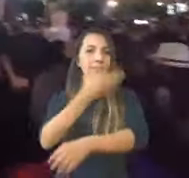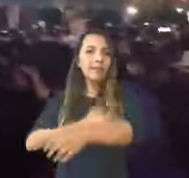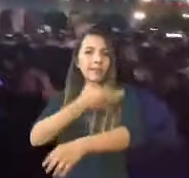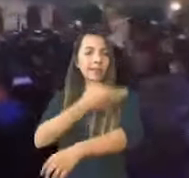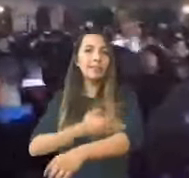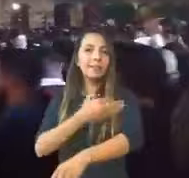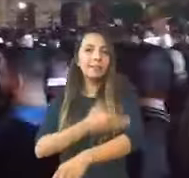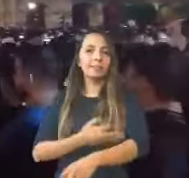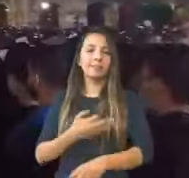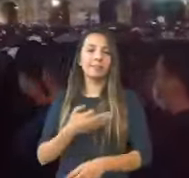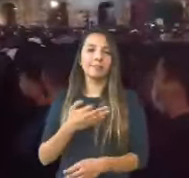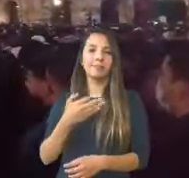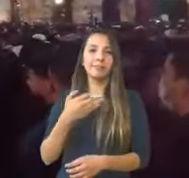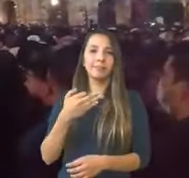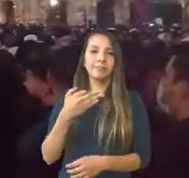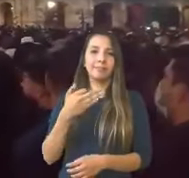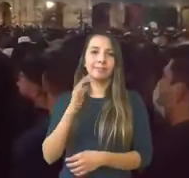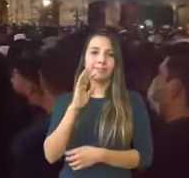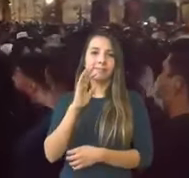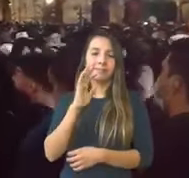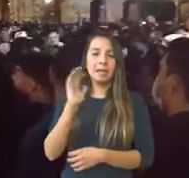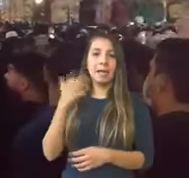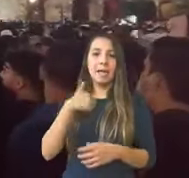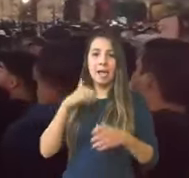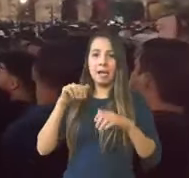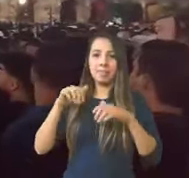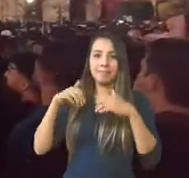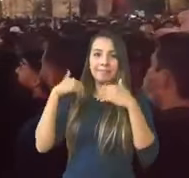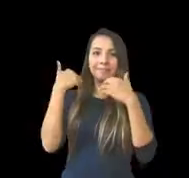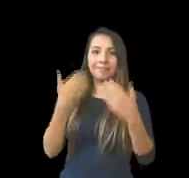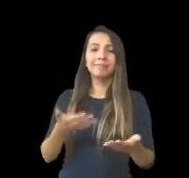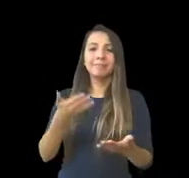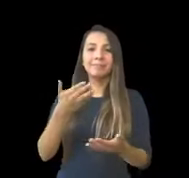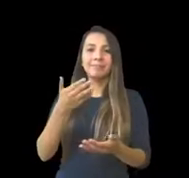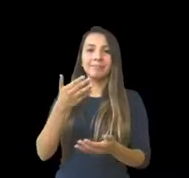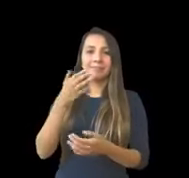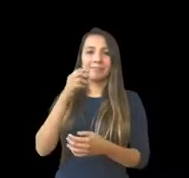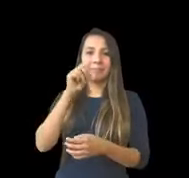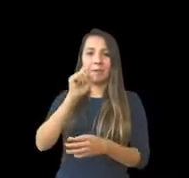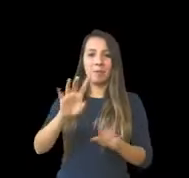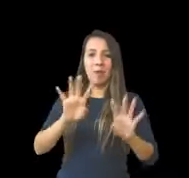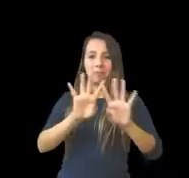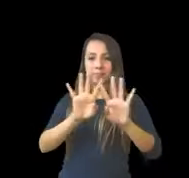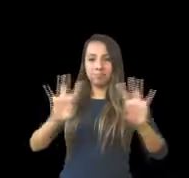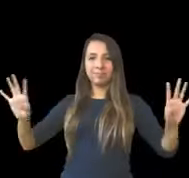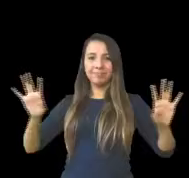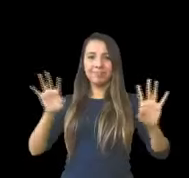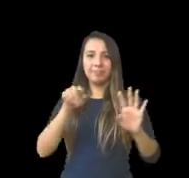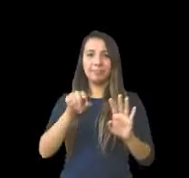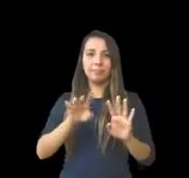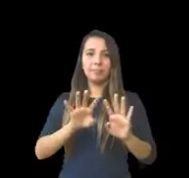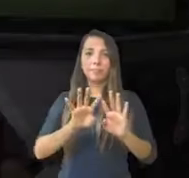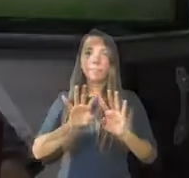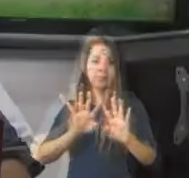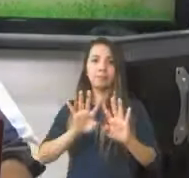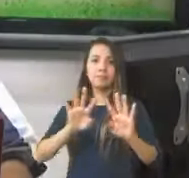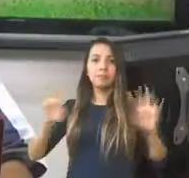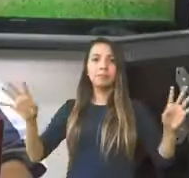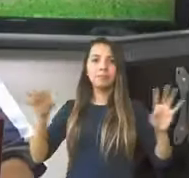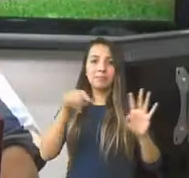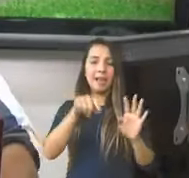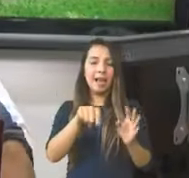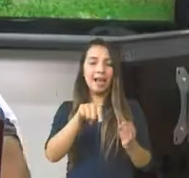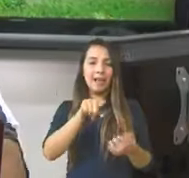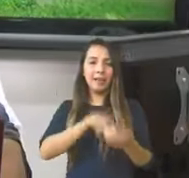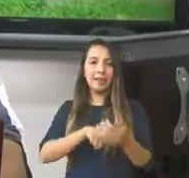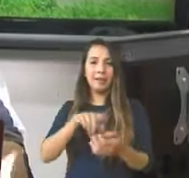unos, ahora sí, pues llegando a la valla que da hacia Palacio